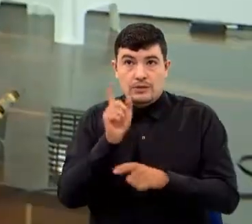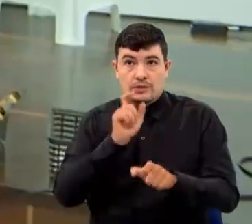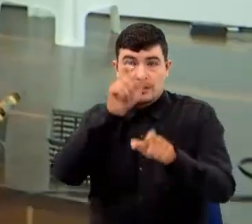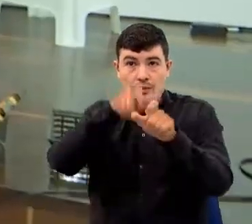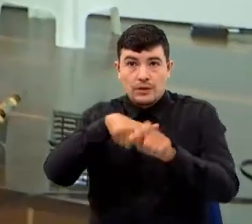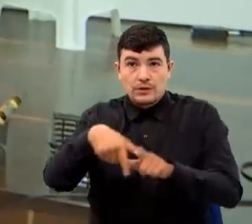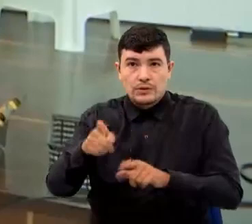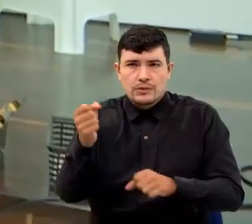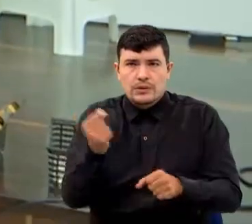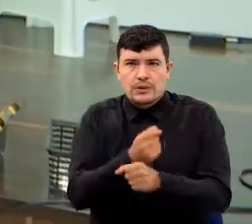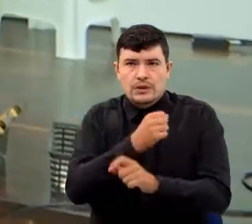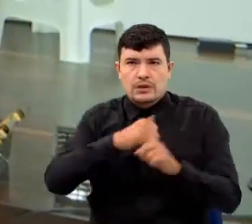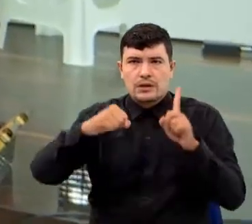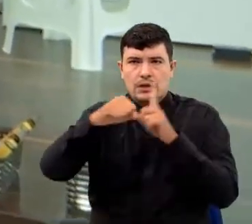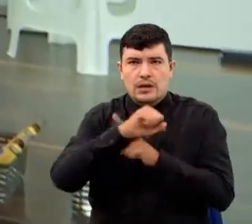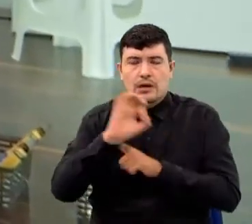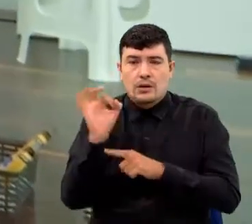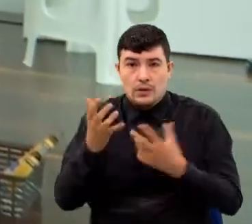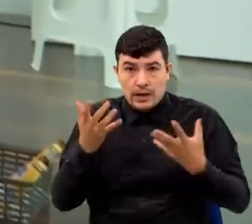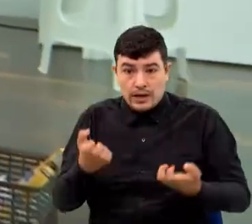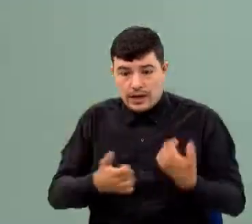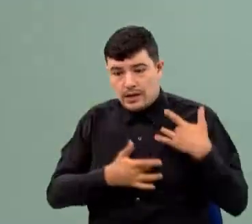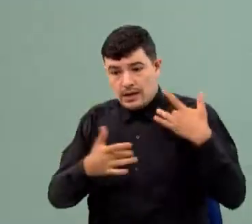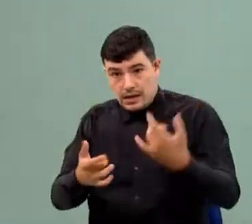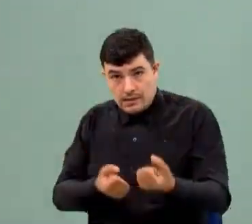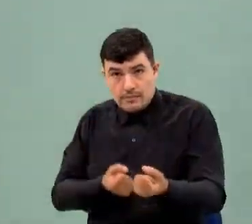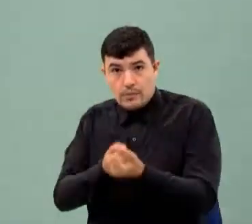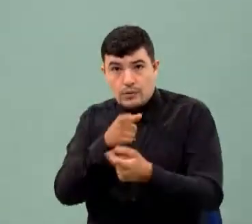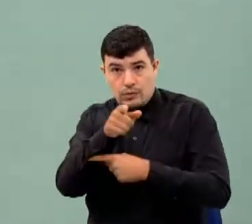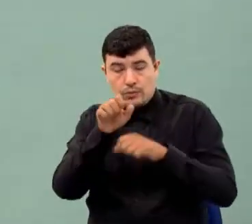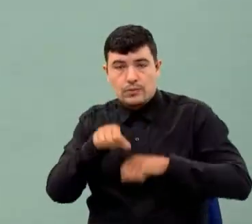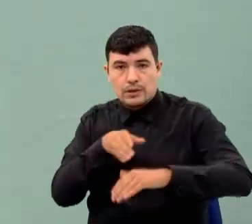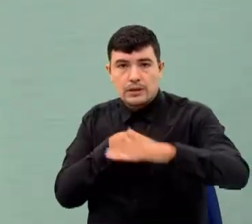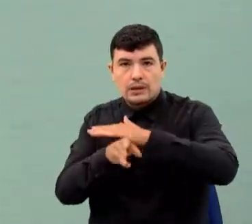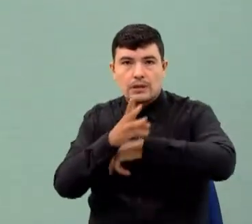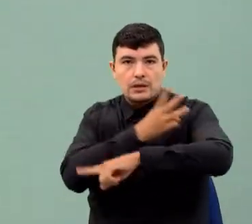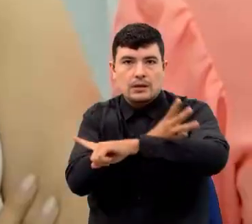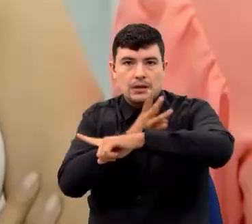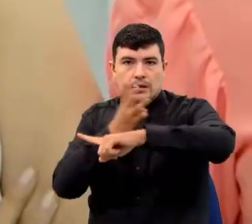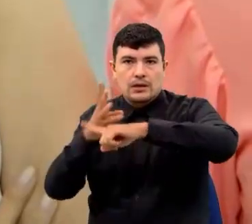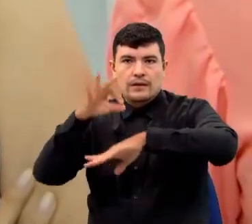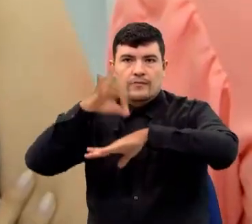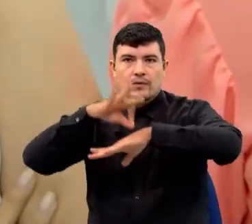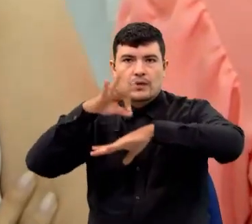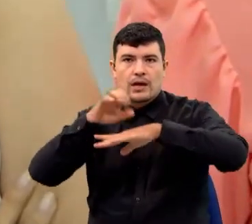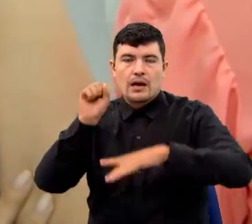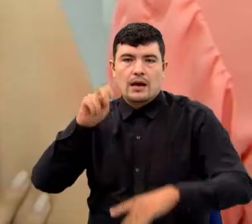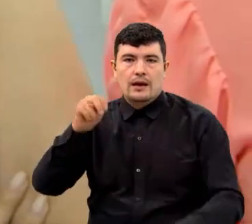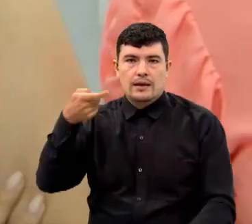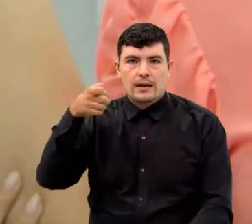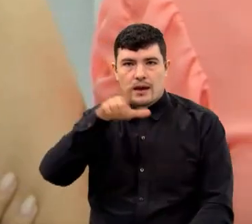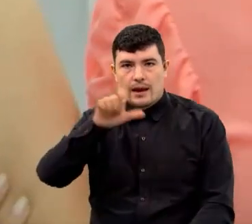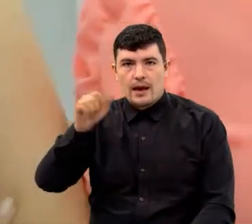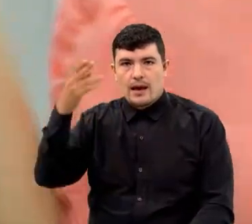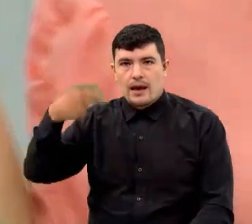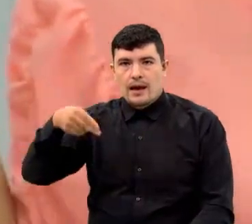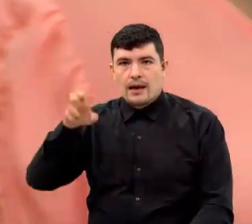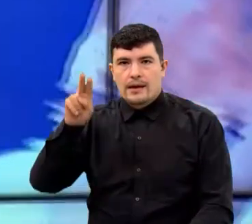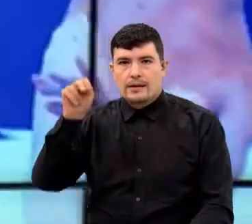esta labor social o quieran entregar su aporte pueden ingresar a www.fundacionangelahernandez.com.